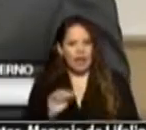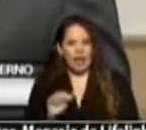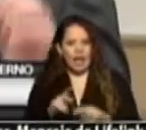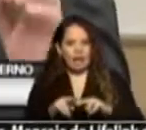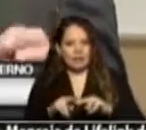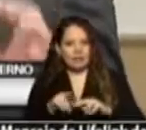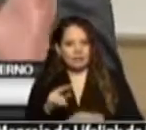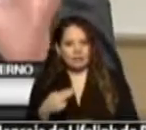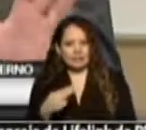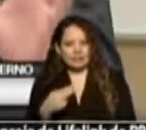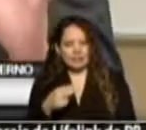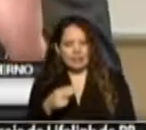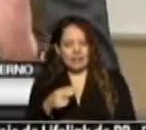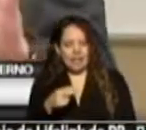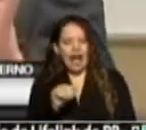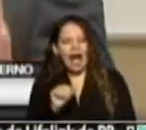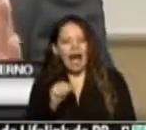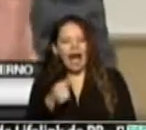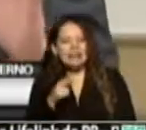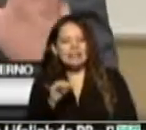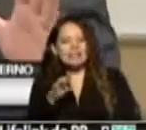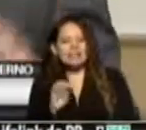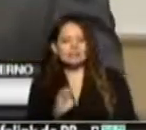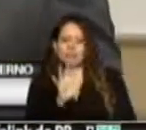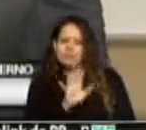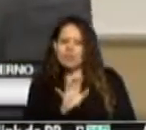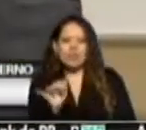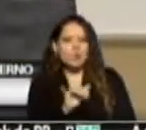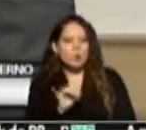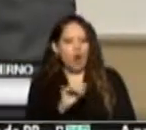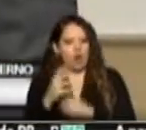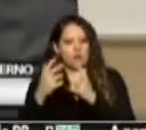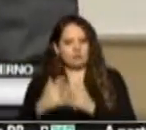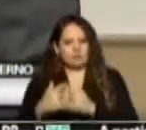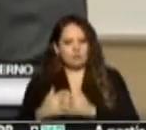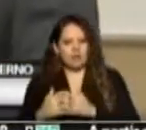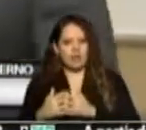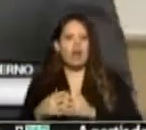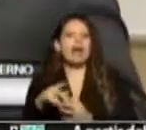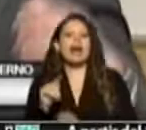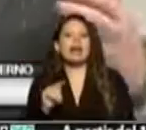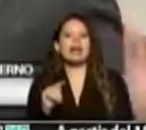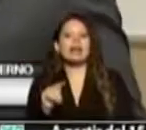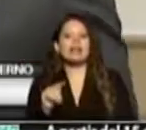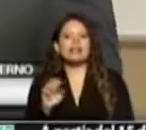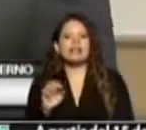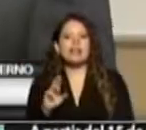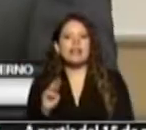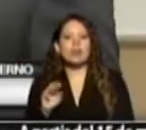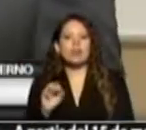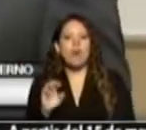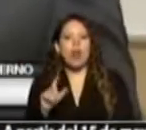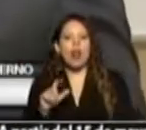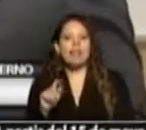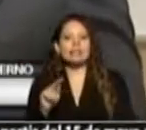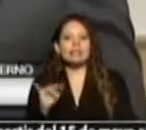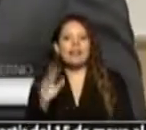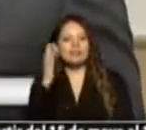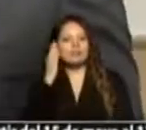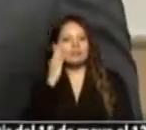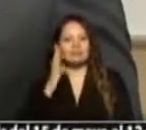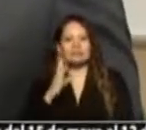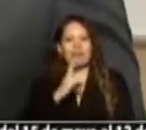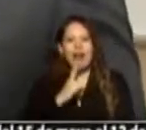terminal parecido al que existe en Ecoeléctrica. Lo único que en lugar de estar en tierra, está en el mar. ¿Por qué el sur? Bueno, porque